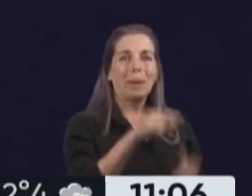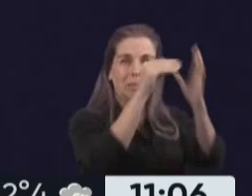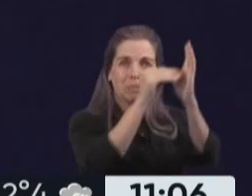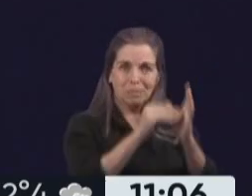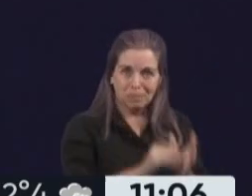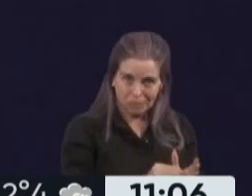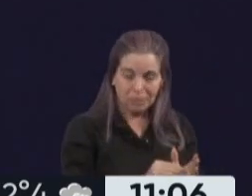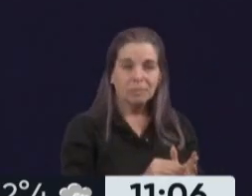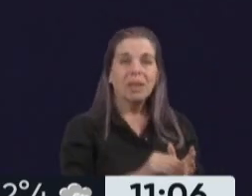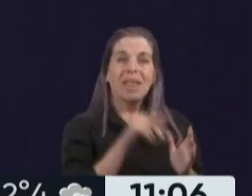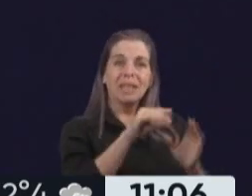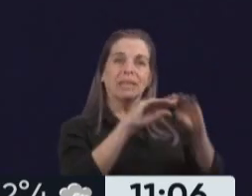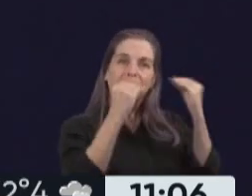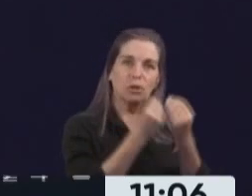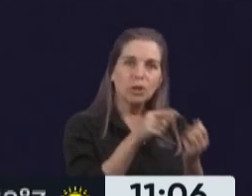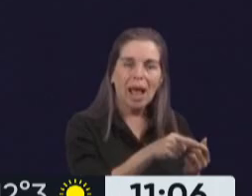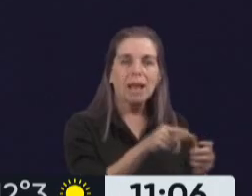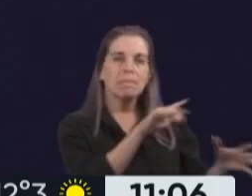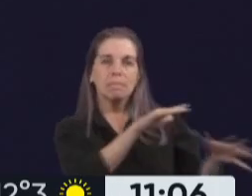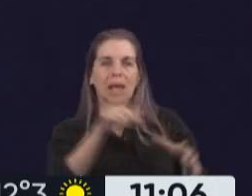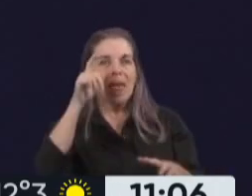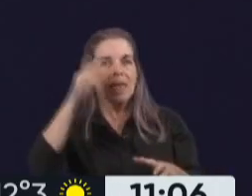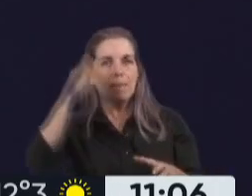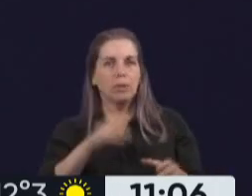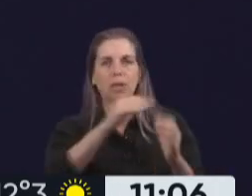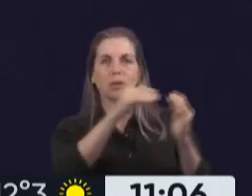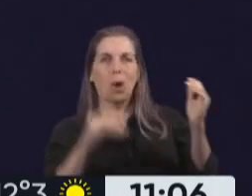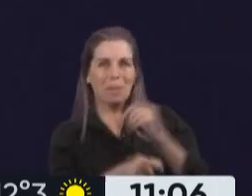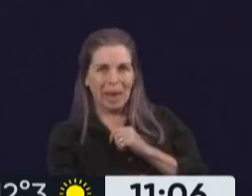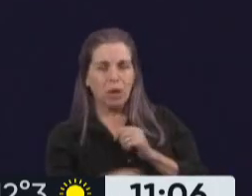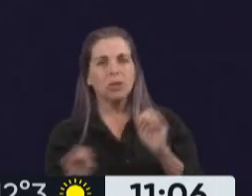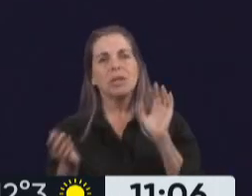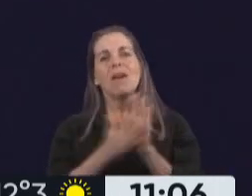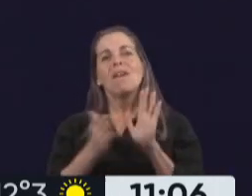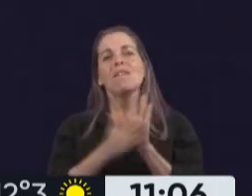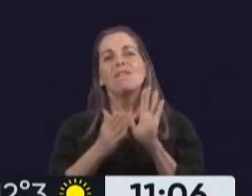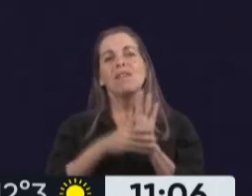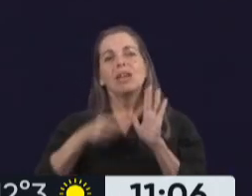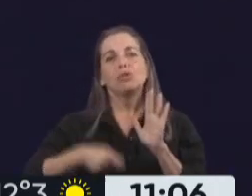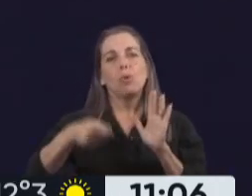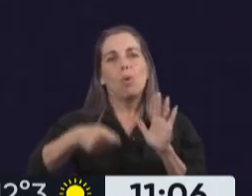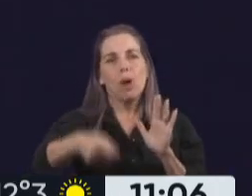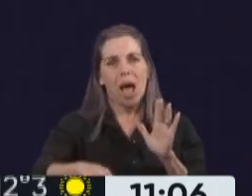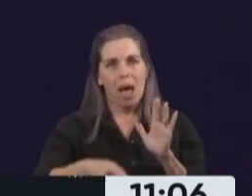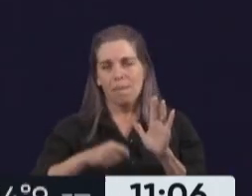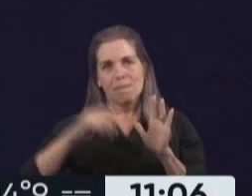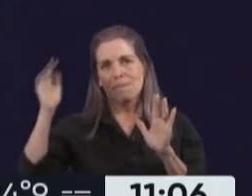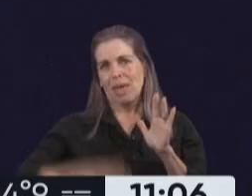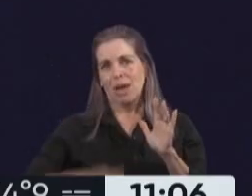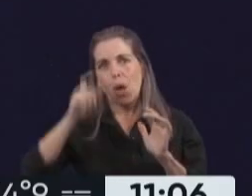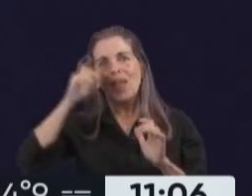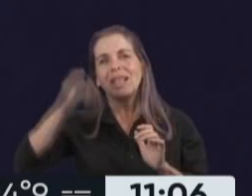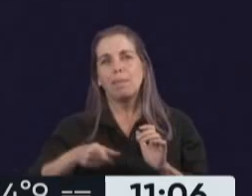contar adherentes, menos del 10% emitía facturas, condición necesaria para, por supuesto, estar